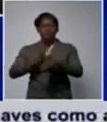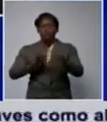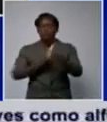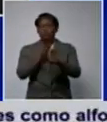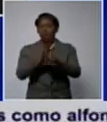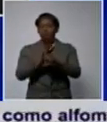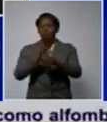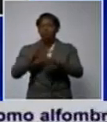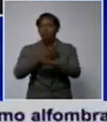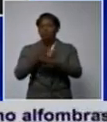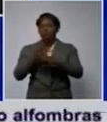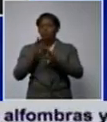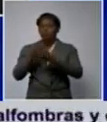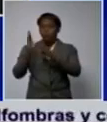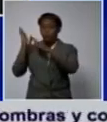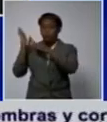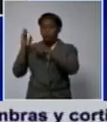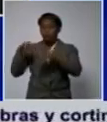que